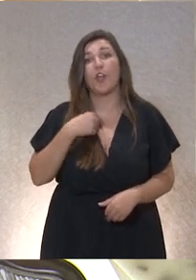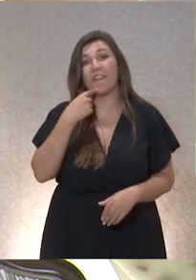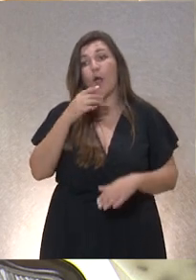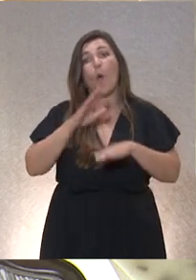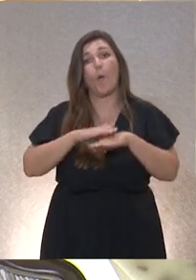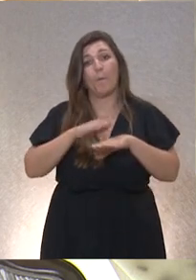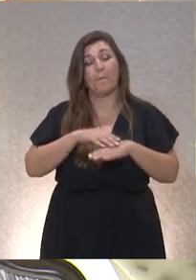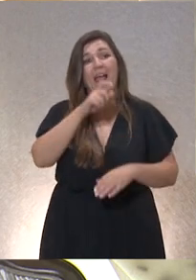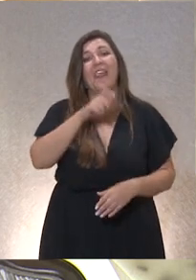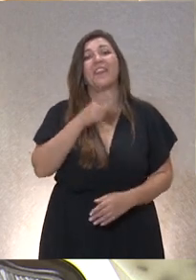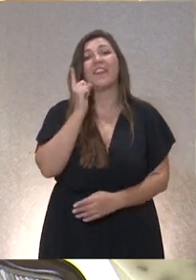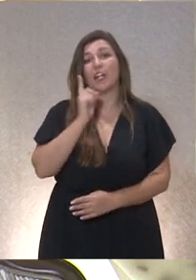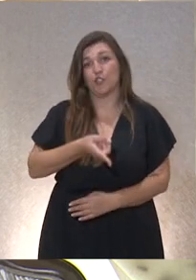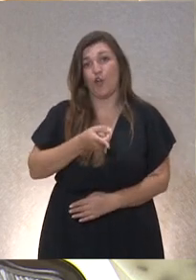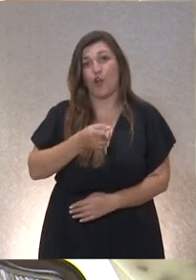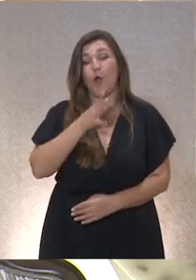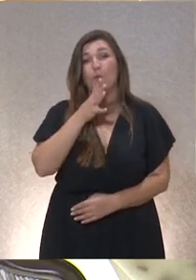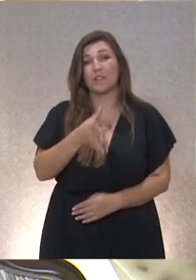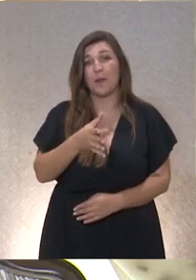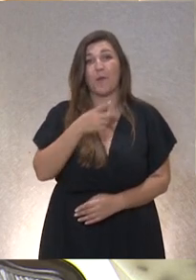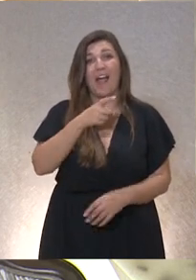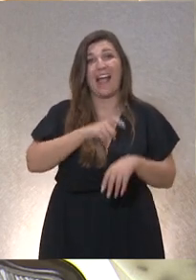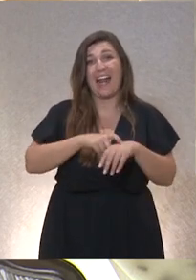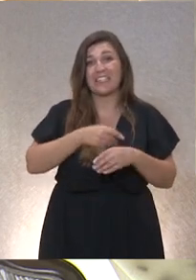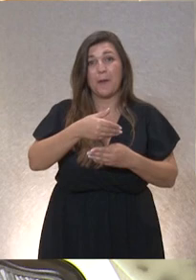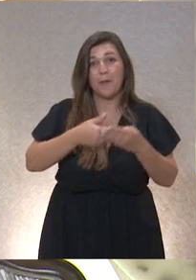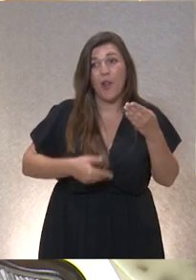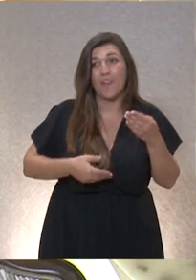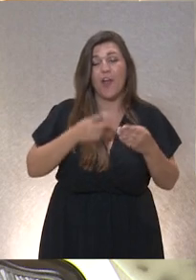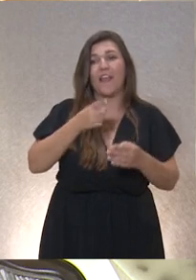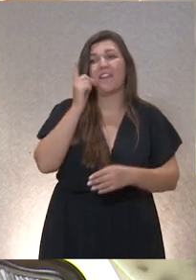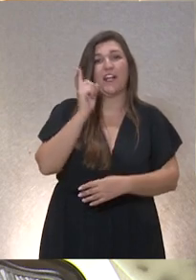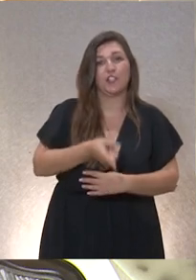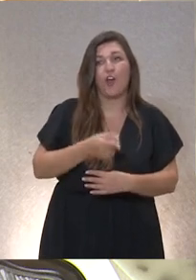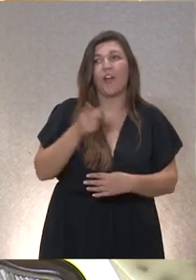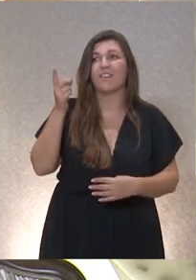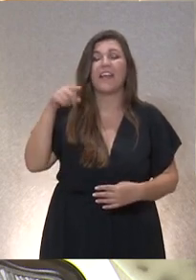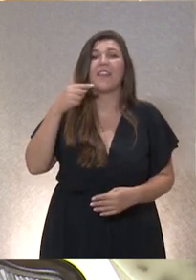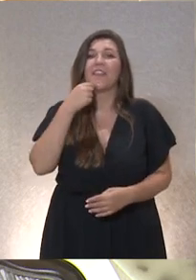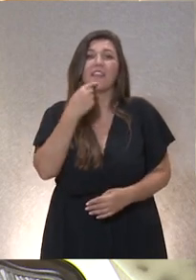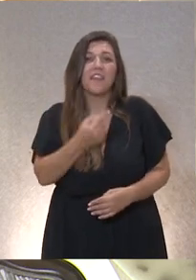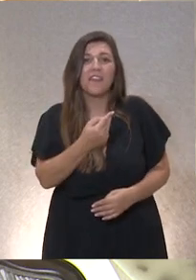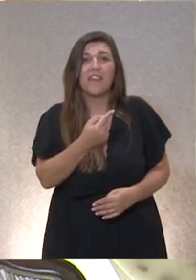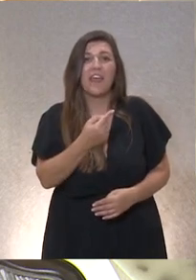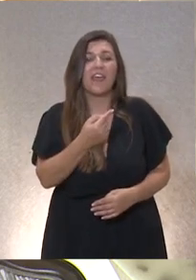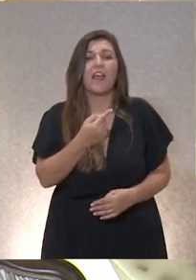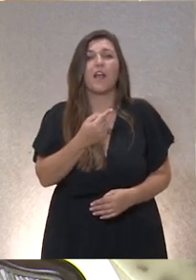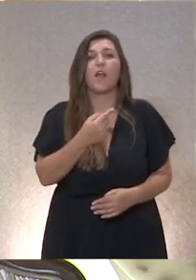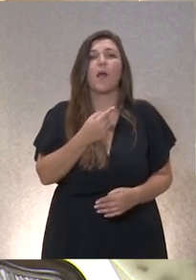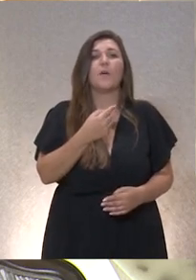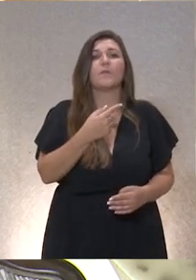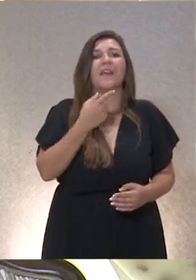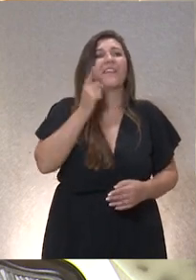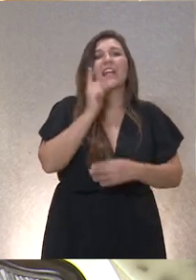los directores porque creo que el carácter de un periódico le da al director que es el que dice lo que se puede el